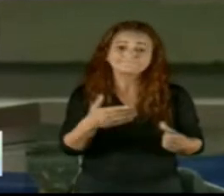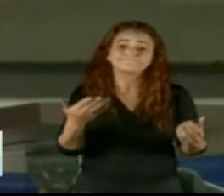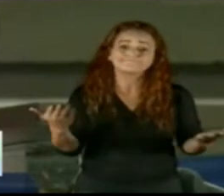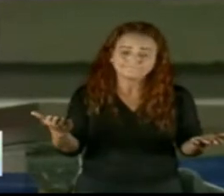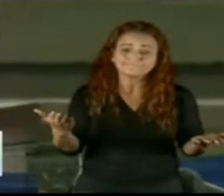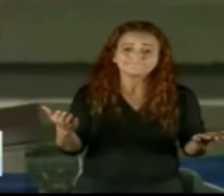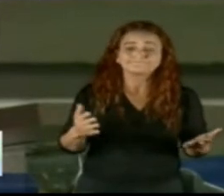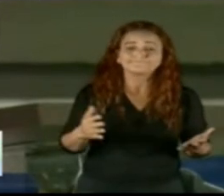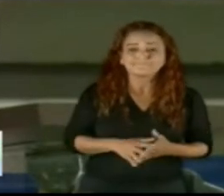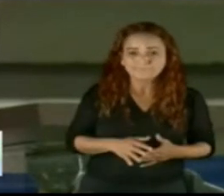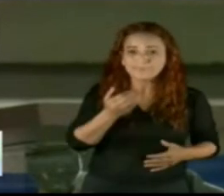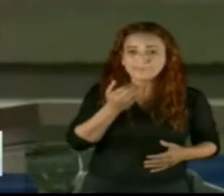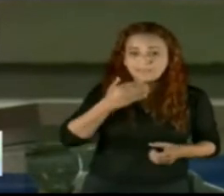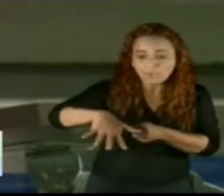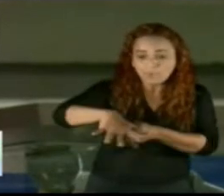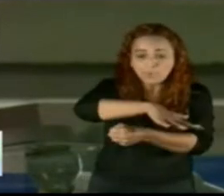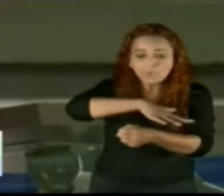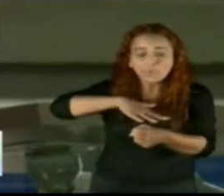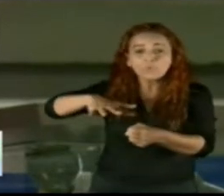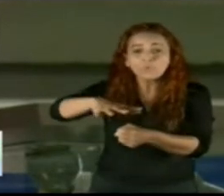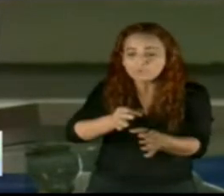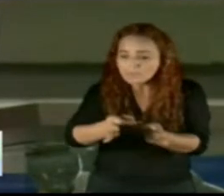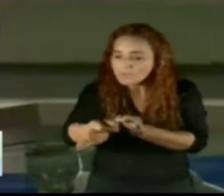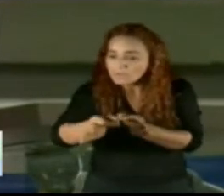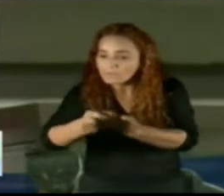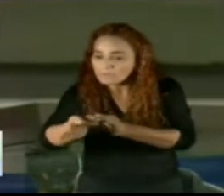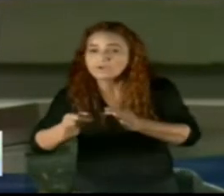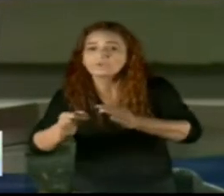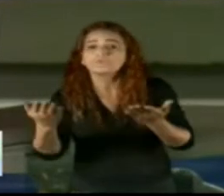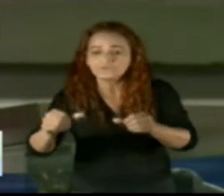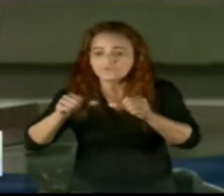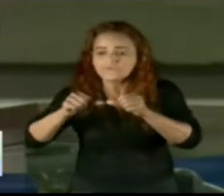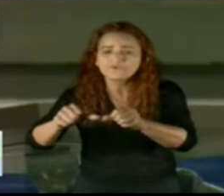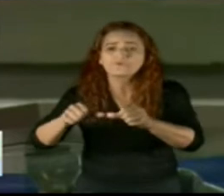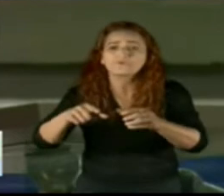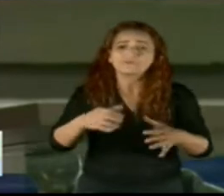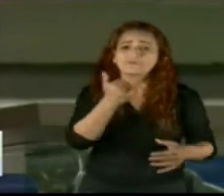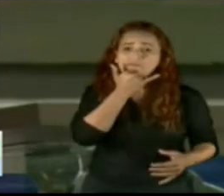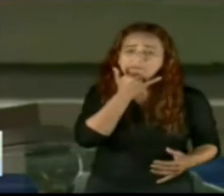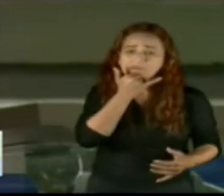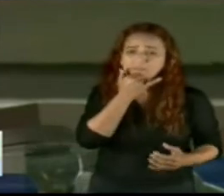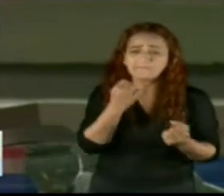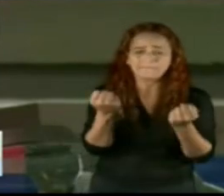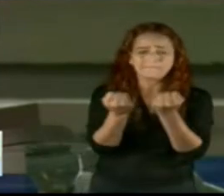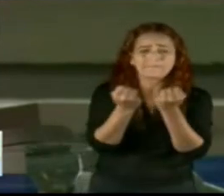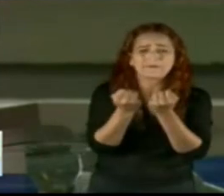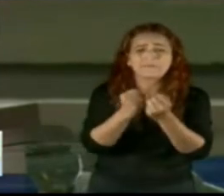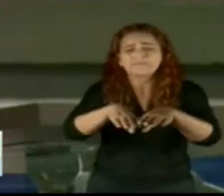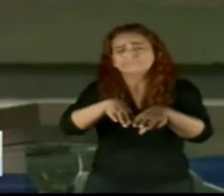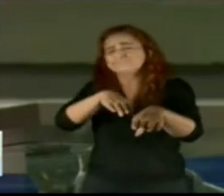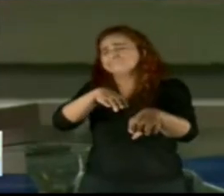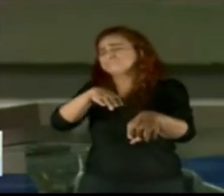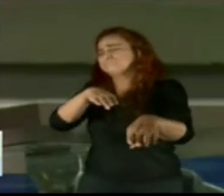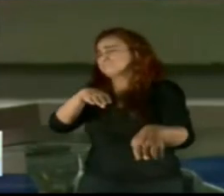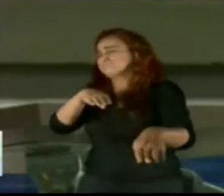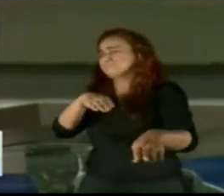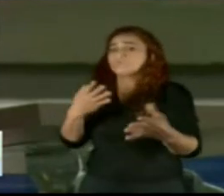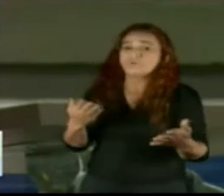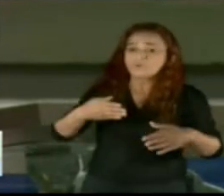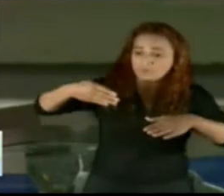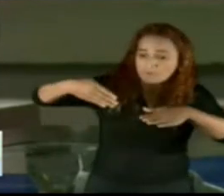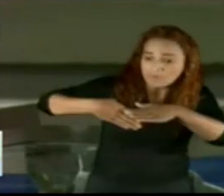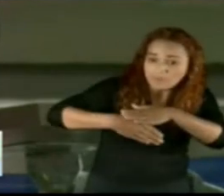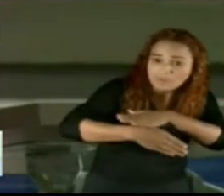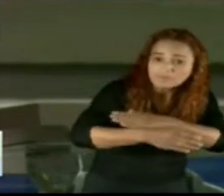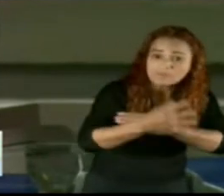viviendo en otra región de Cundinamarca y eso nos genera embotellamientos. También hay que mejorar las